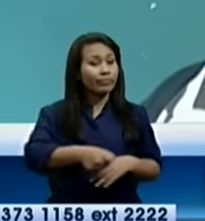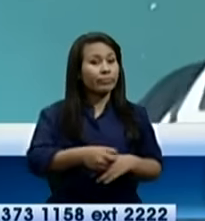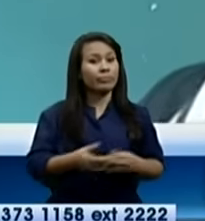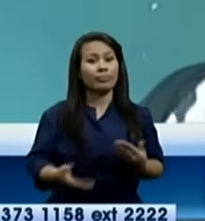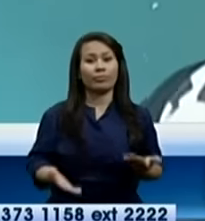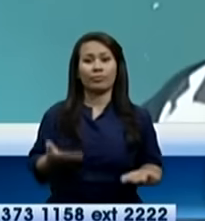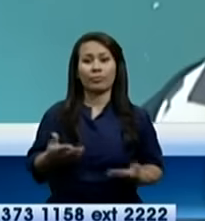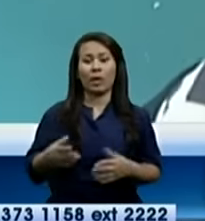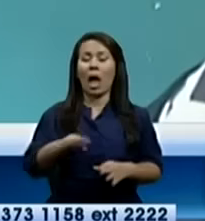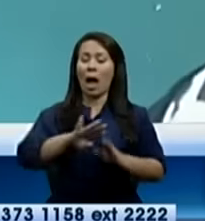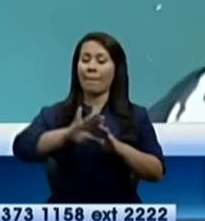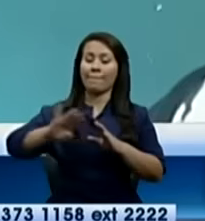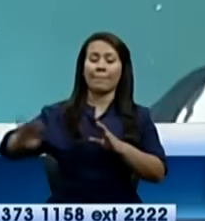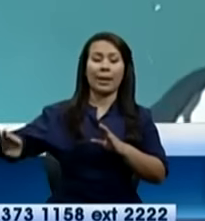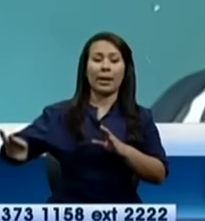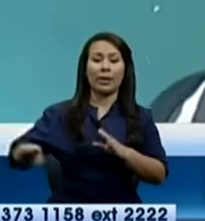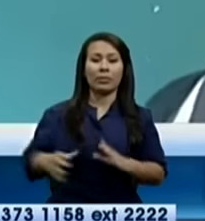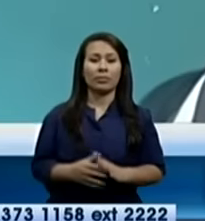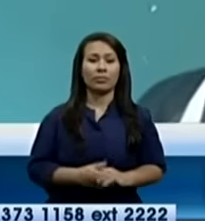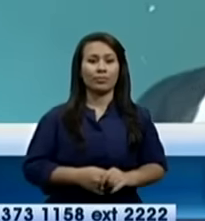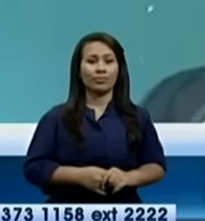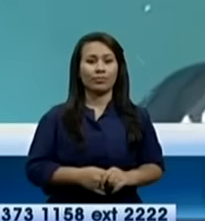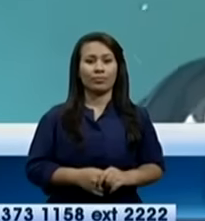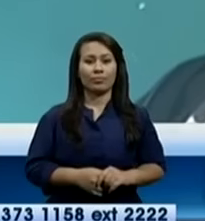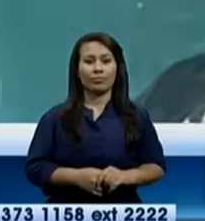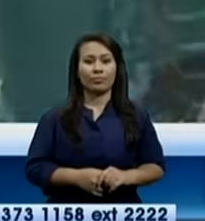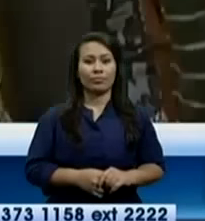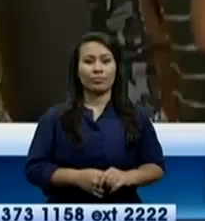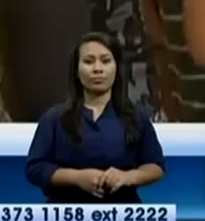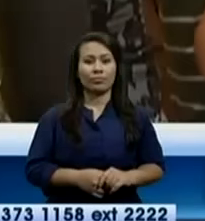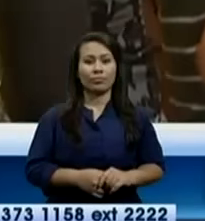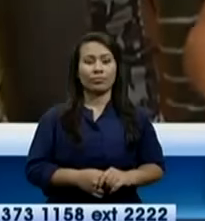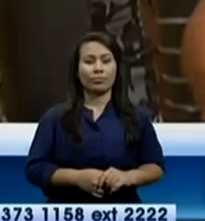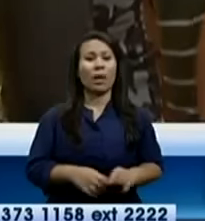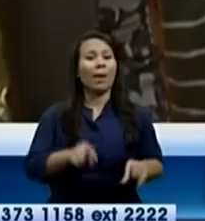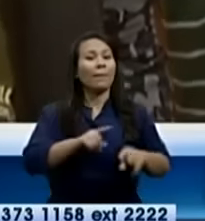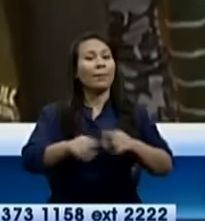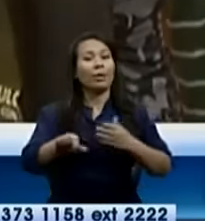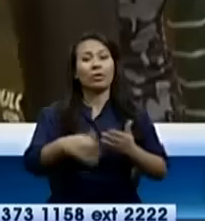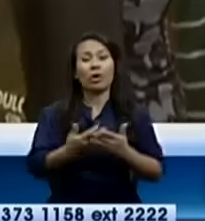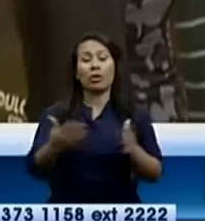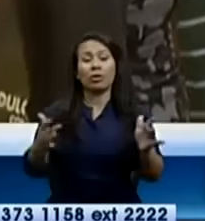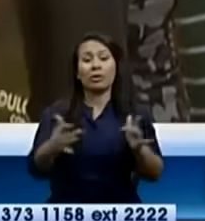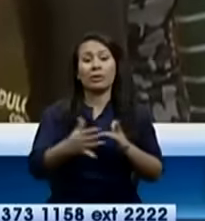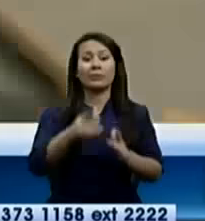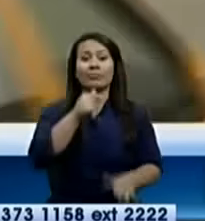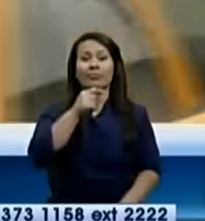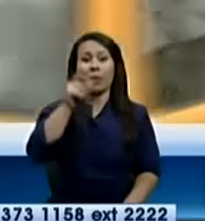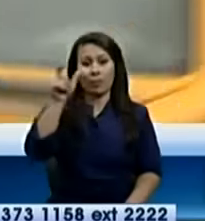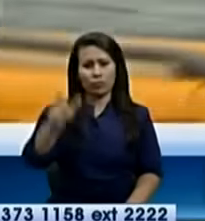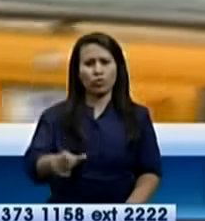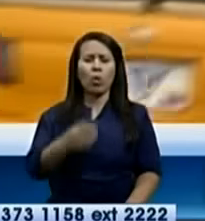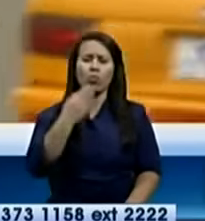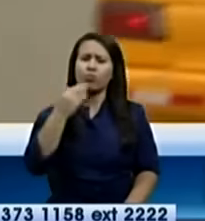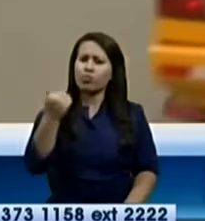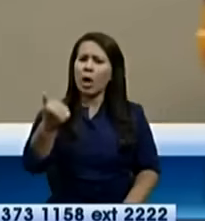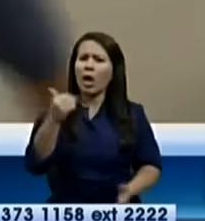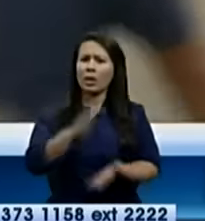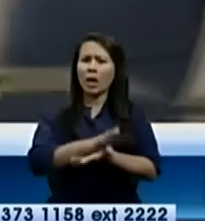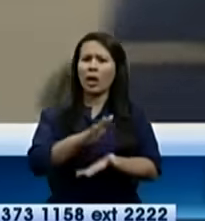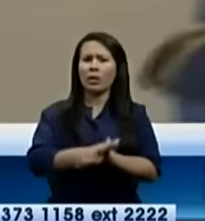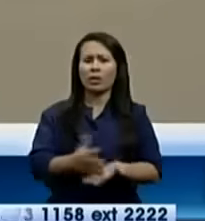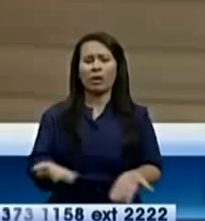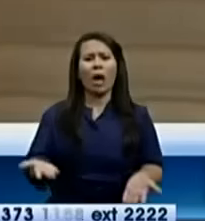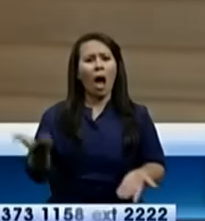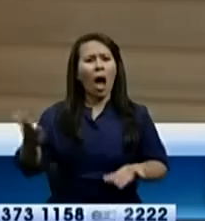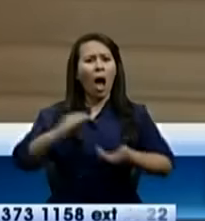negocio? No, aparte. La primera dos creo que tuvo problemas, Pero todos coinciden en que la víctima era una persona tranquila, de